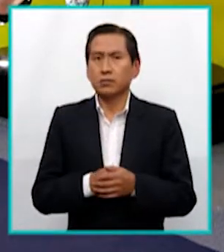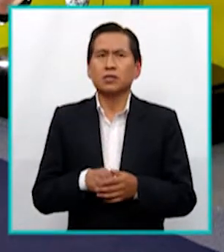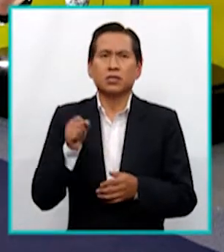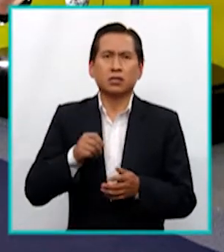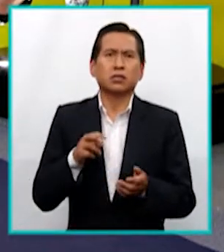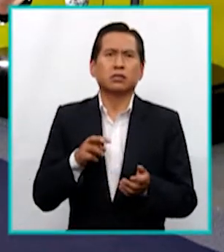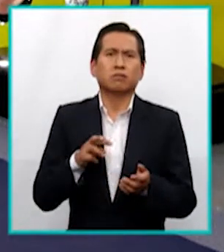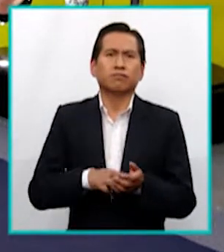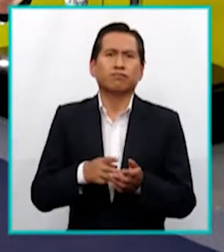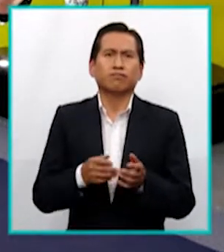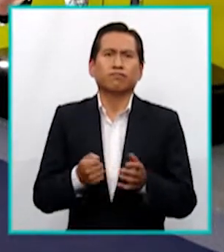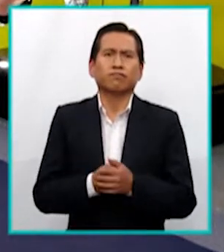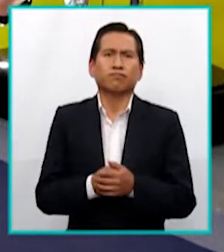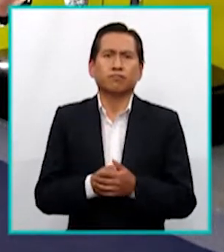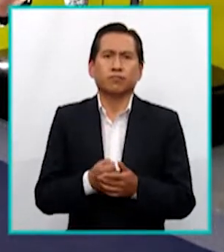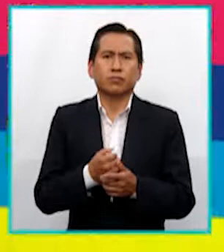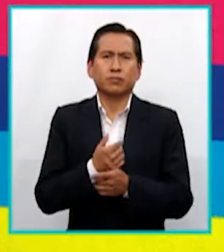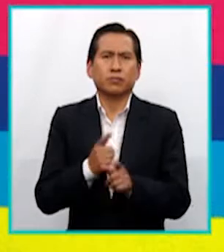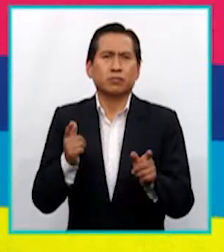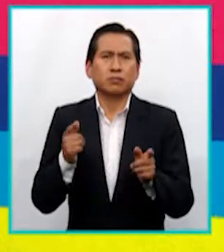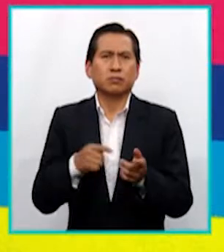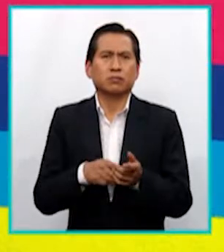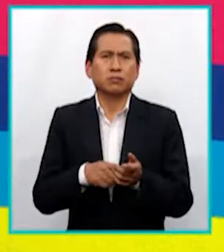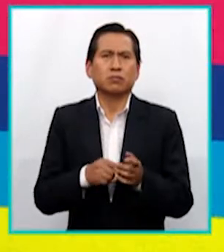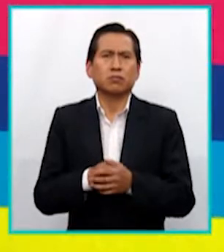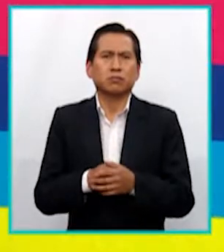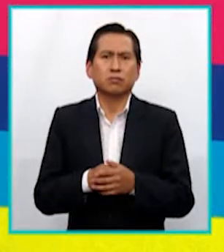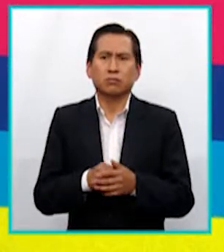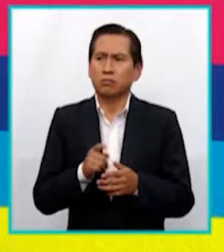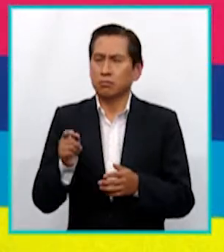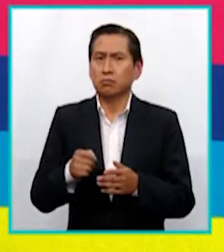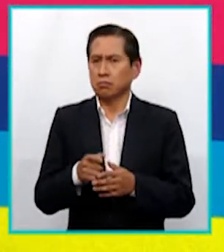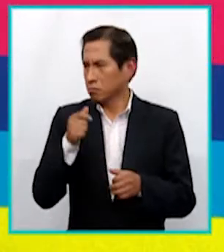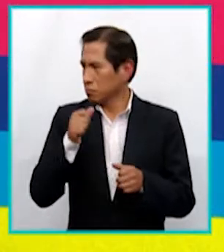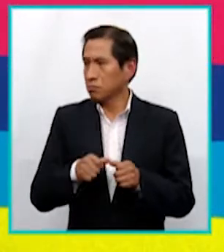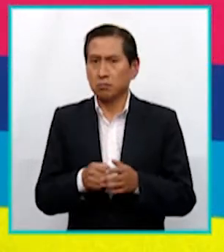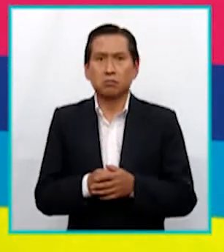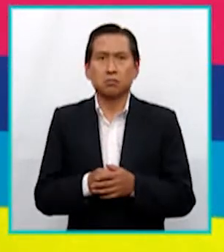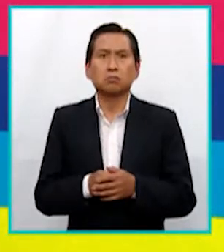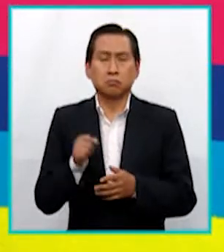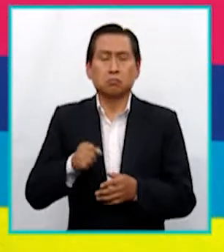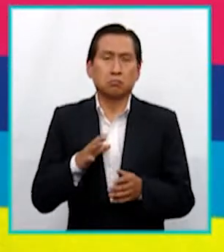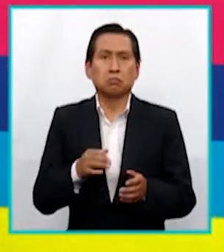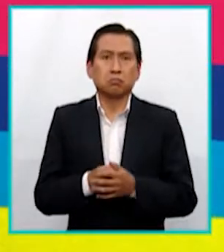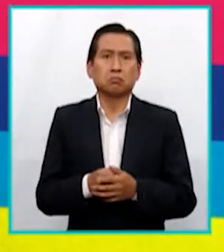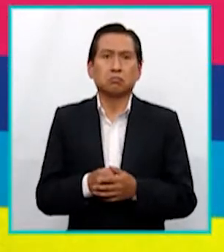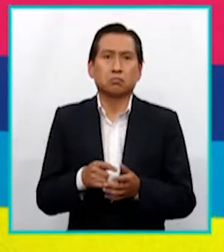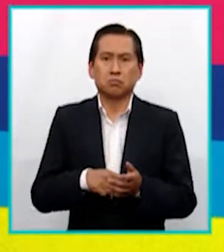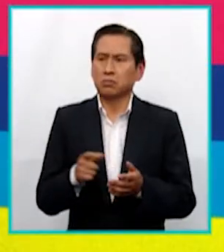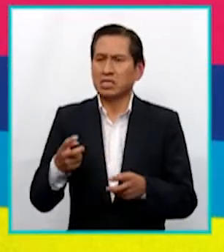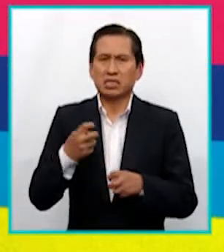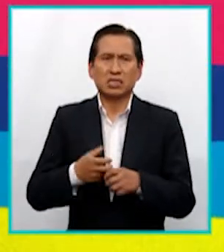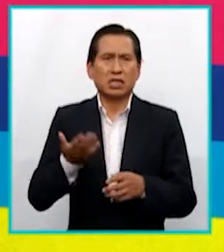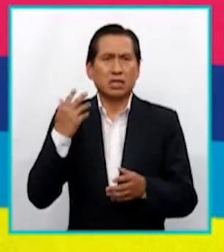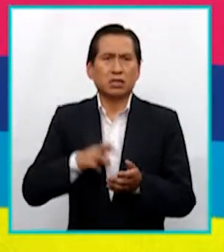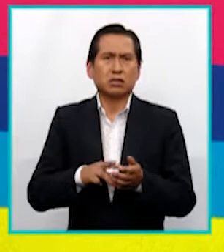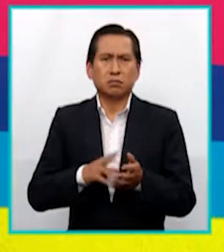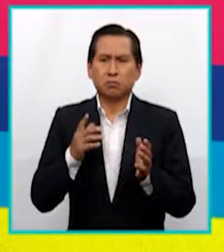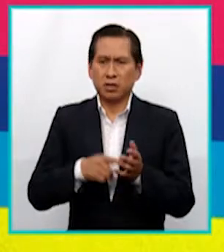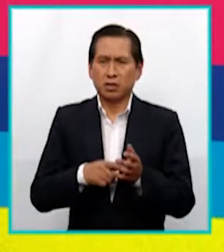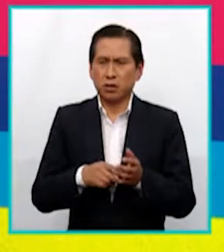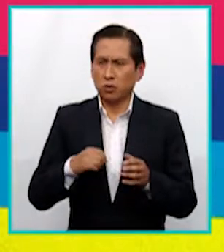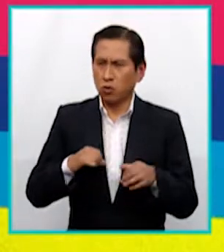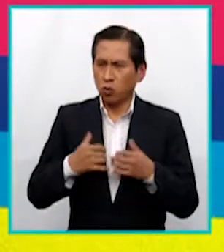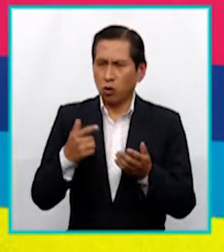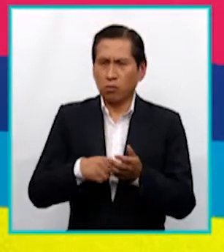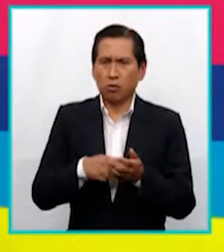era Libertango de Astor Piazzolla. ¿Te acuerdas? Sí. Claro, me acuerdo porque era súper difícil, porque era como que, ¿cómo le vas